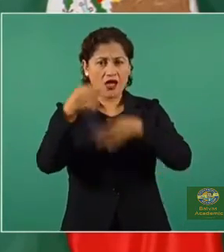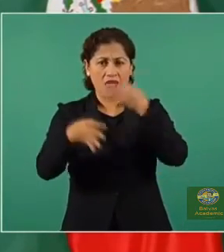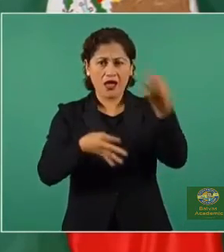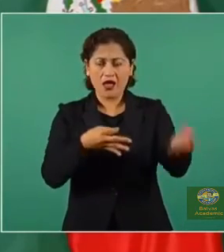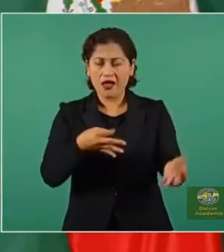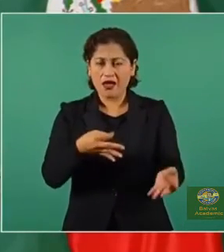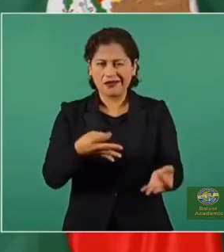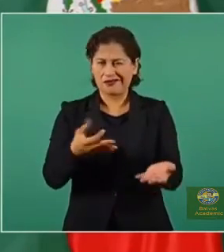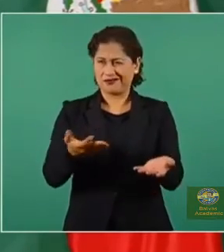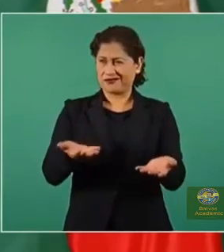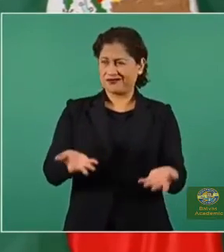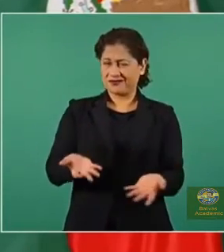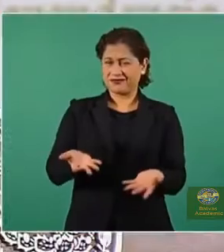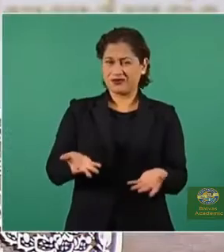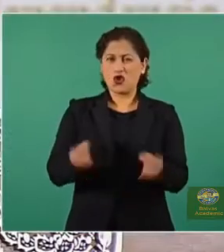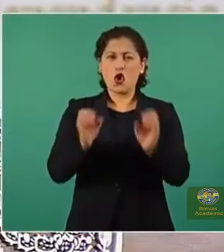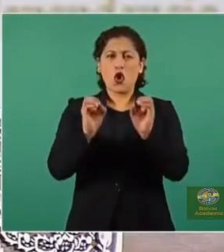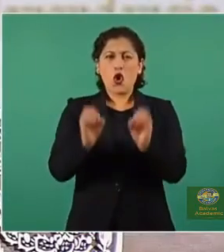o porque